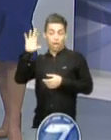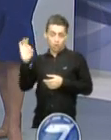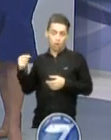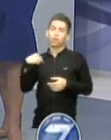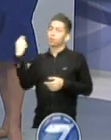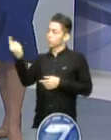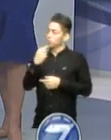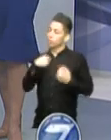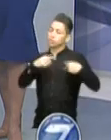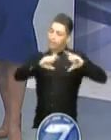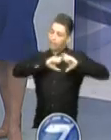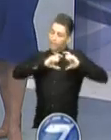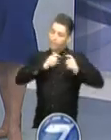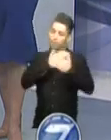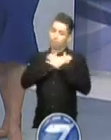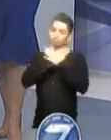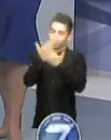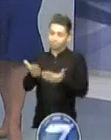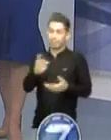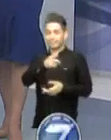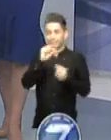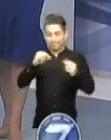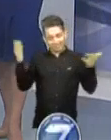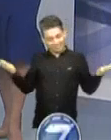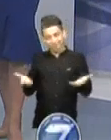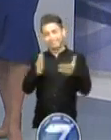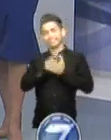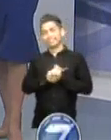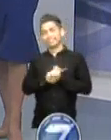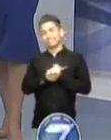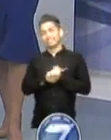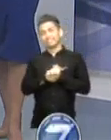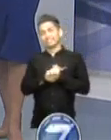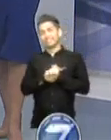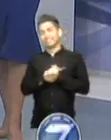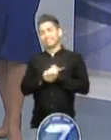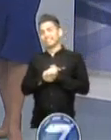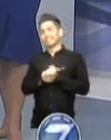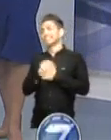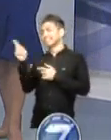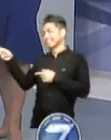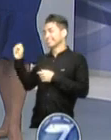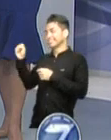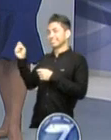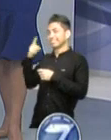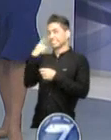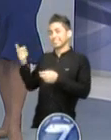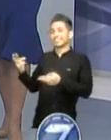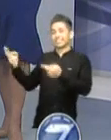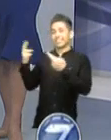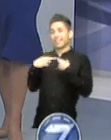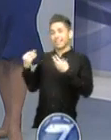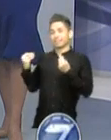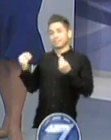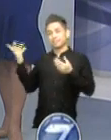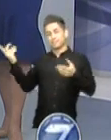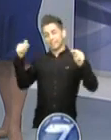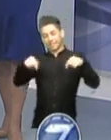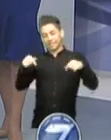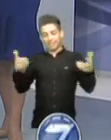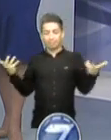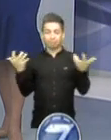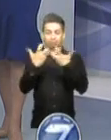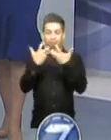y bueno pues adelante no nancy uno de los regalos verdaderamente gracián de ti también por estar aquí que alegre que